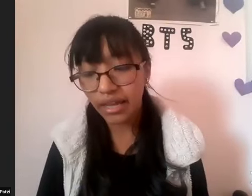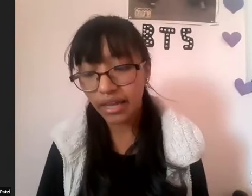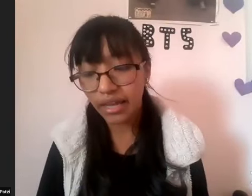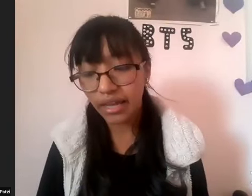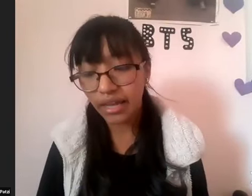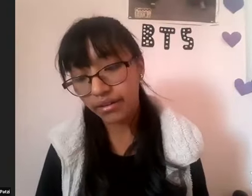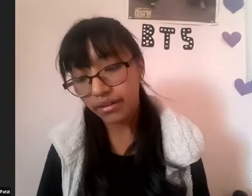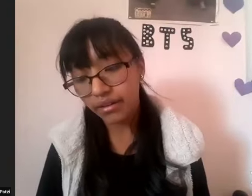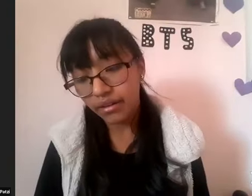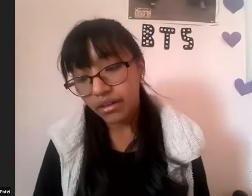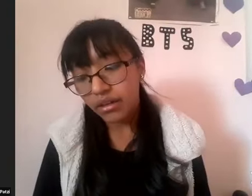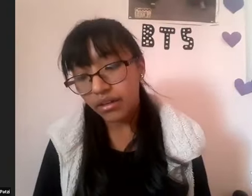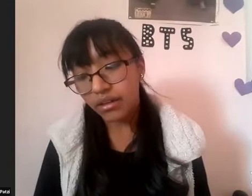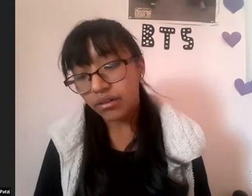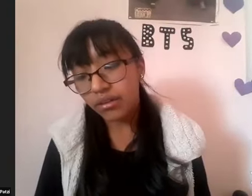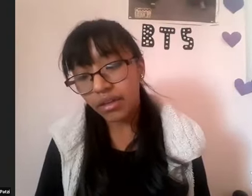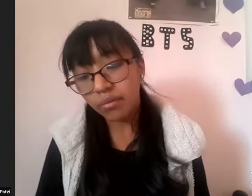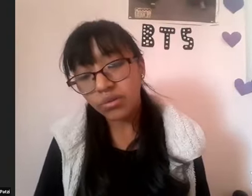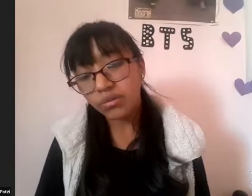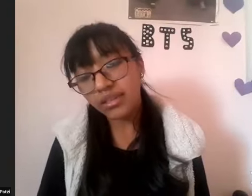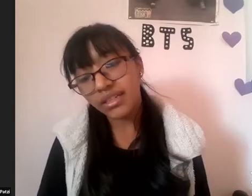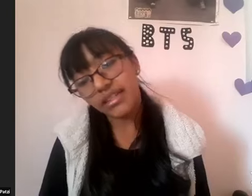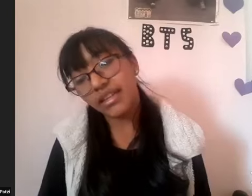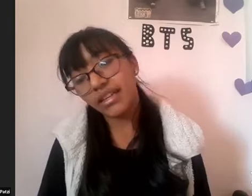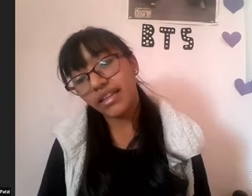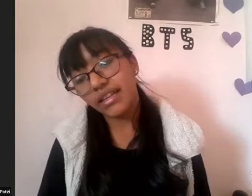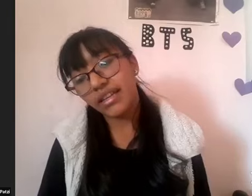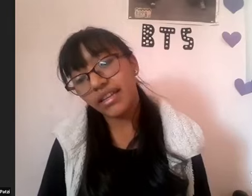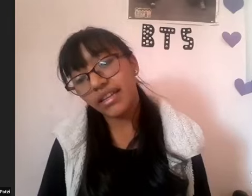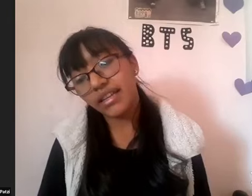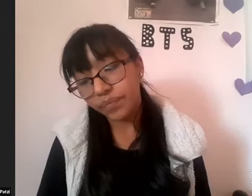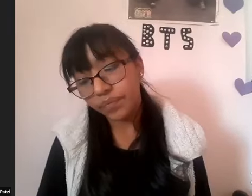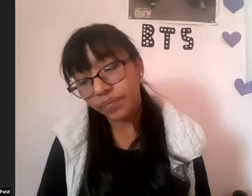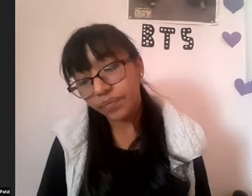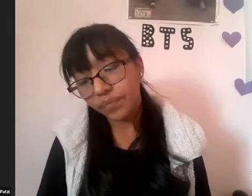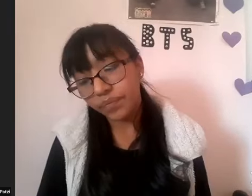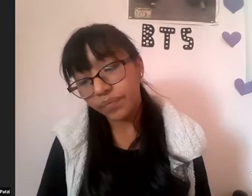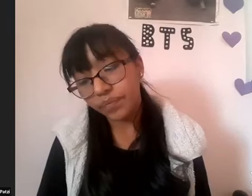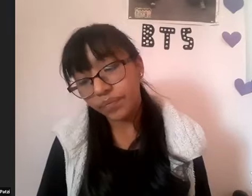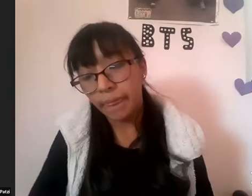para poder trabajar contamos con una serie de